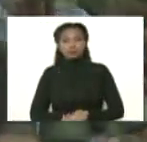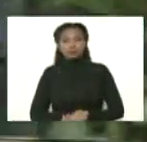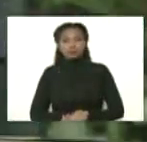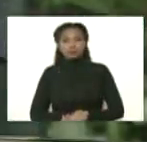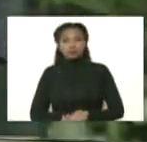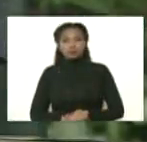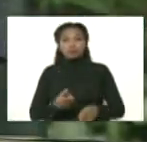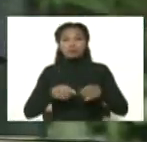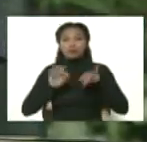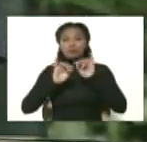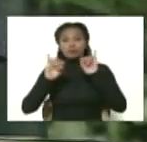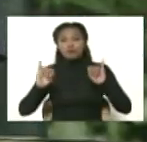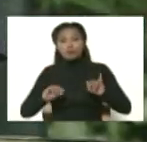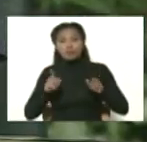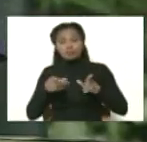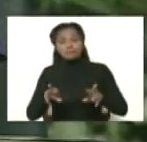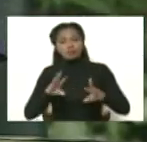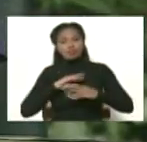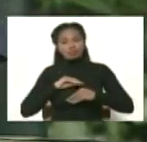Igualmente así,